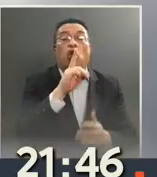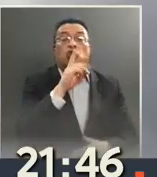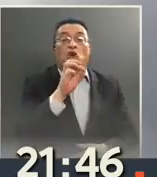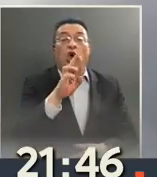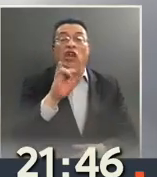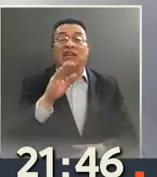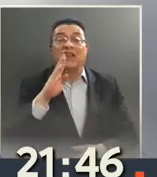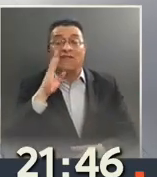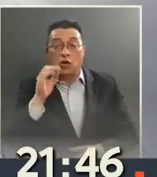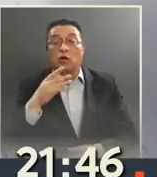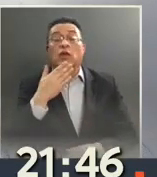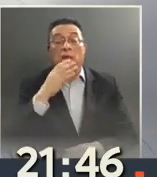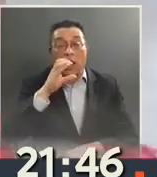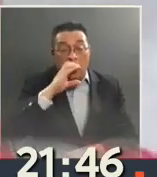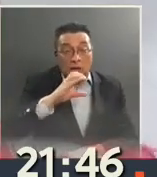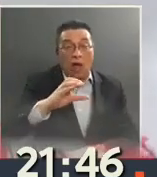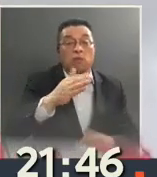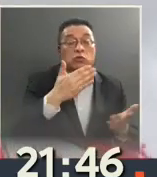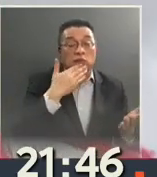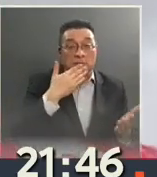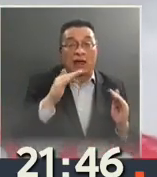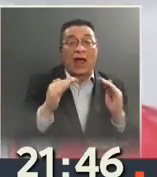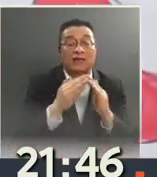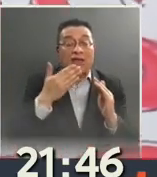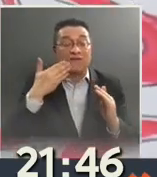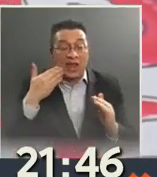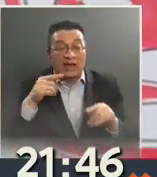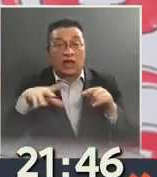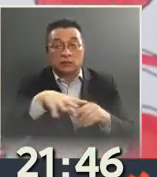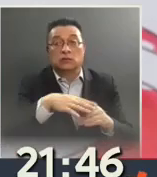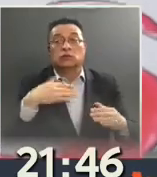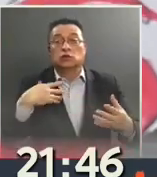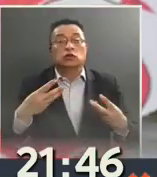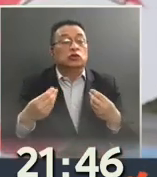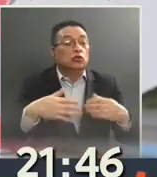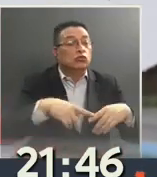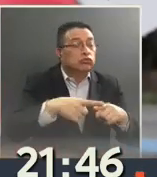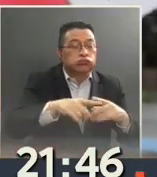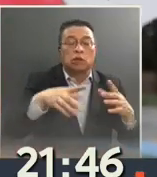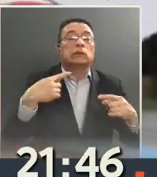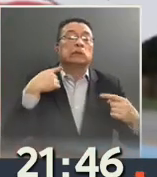lugares rurales de Casablanca afecta la biodiversidad y la riqueza natural que tiene nuestra comuna.